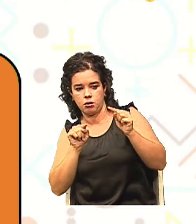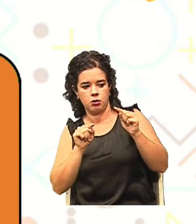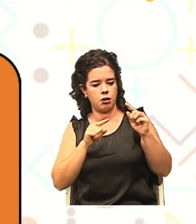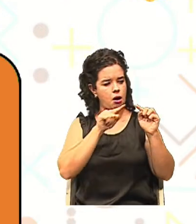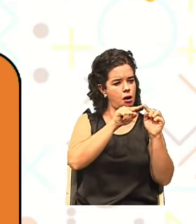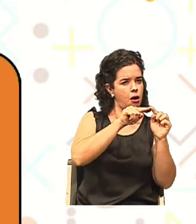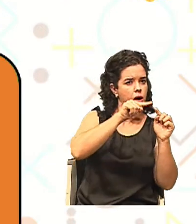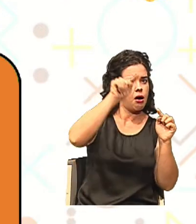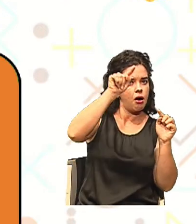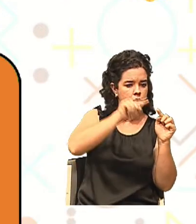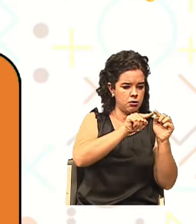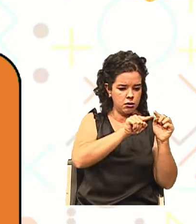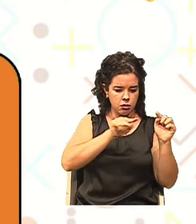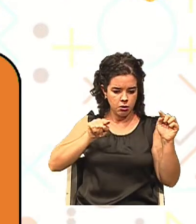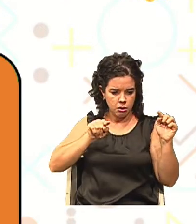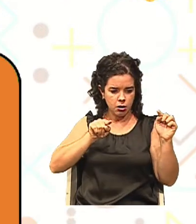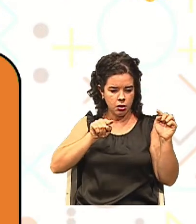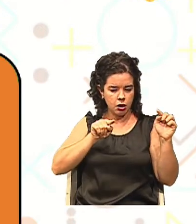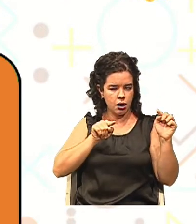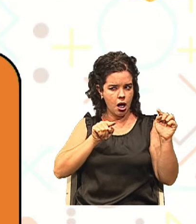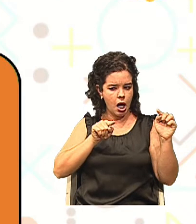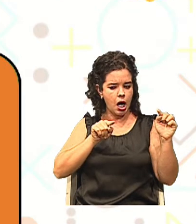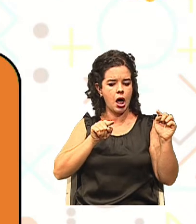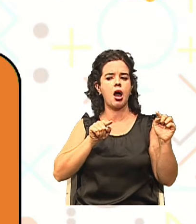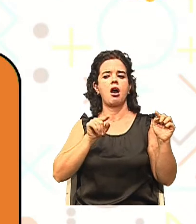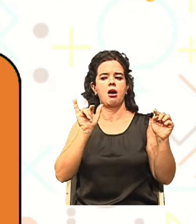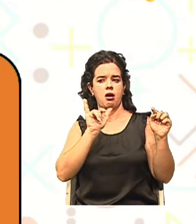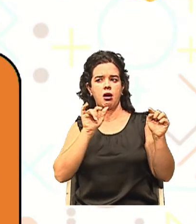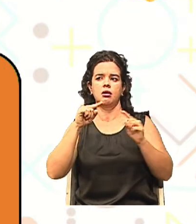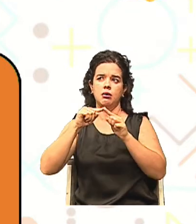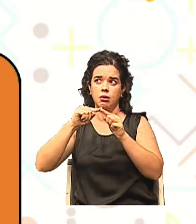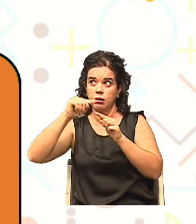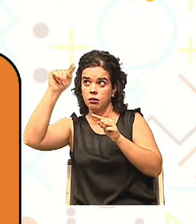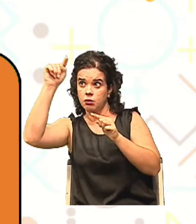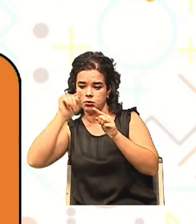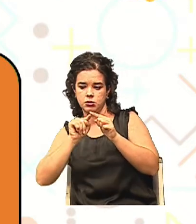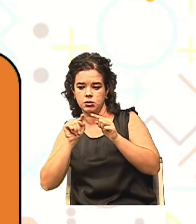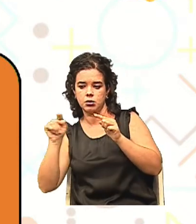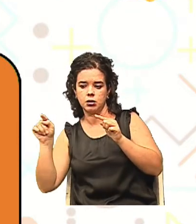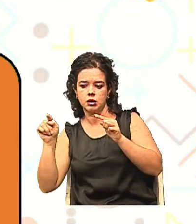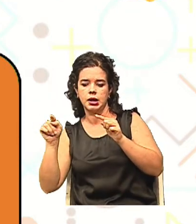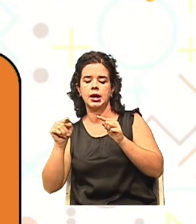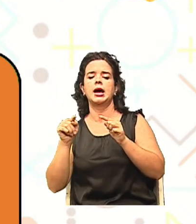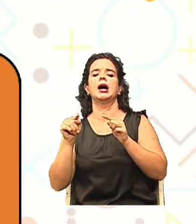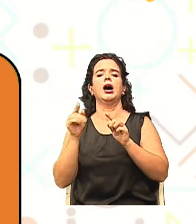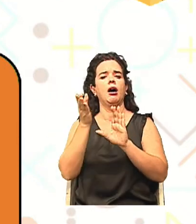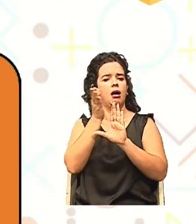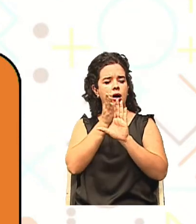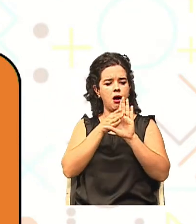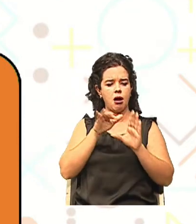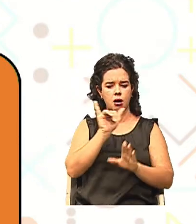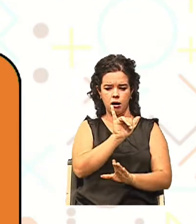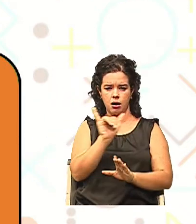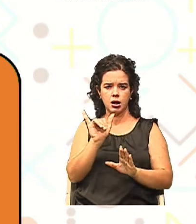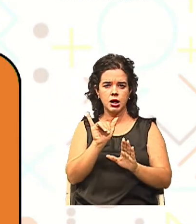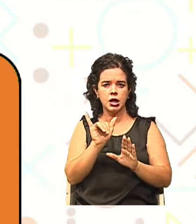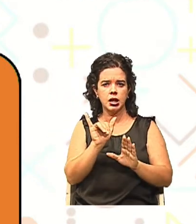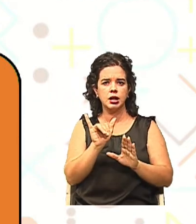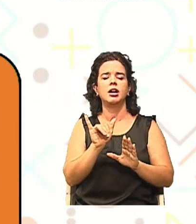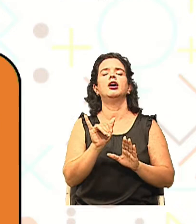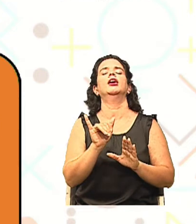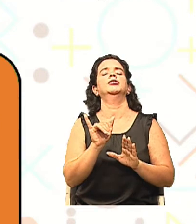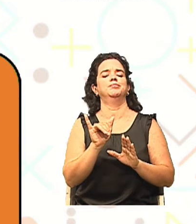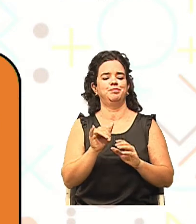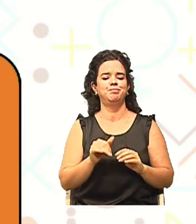unen en ese ángulo, se obtiene la misma razón de semejanza, entonces los triángulos